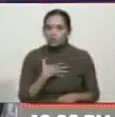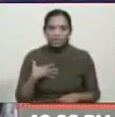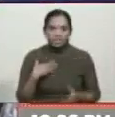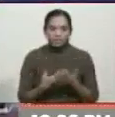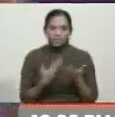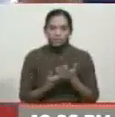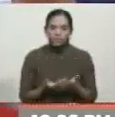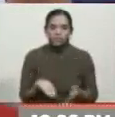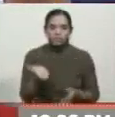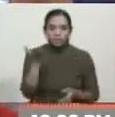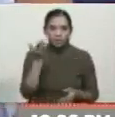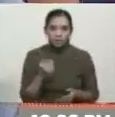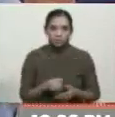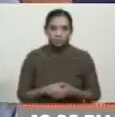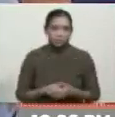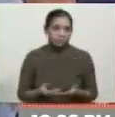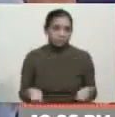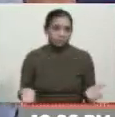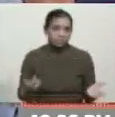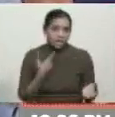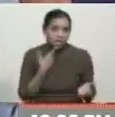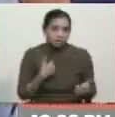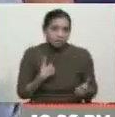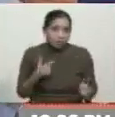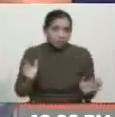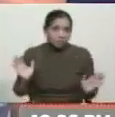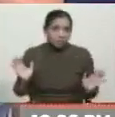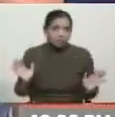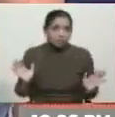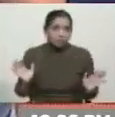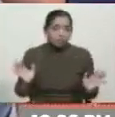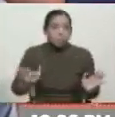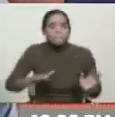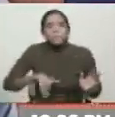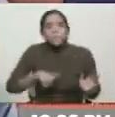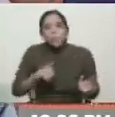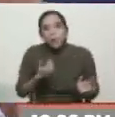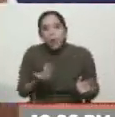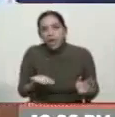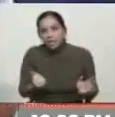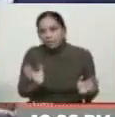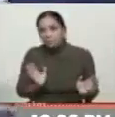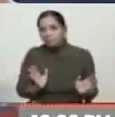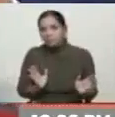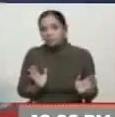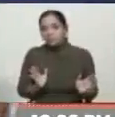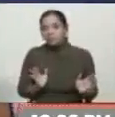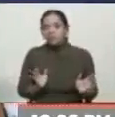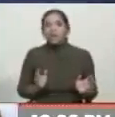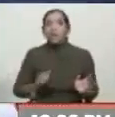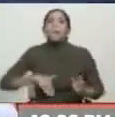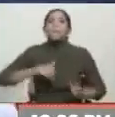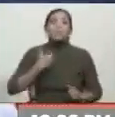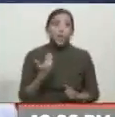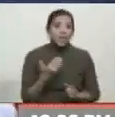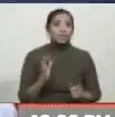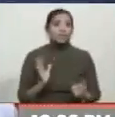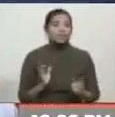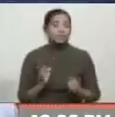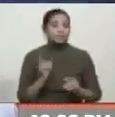subieran? Digo yo, puede ser. ¿Será que algunos alcaldes